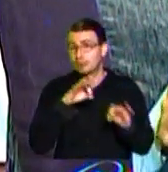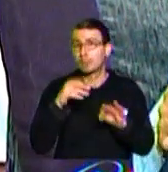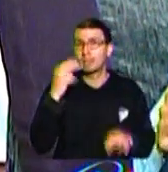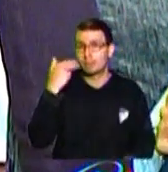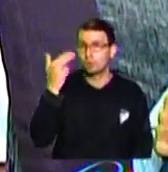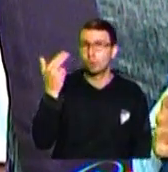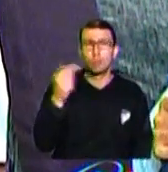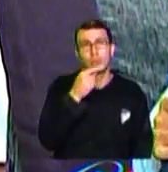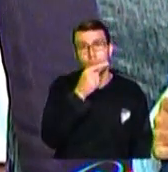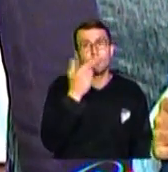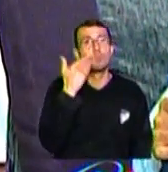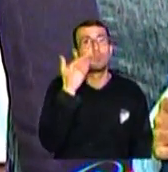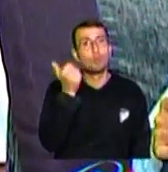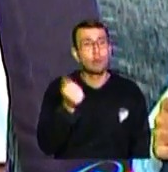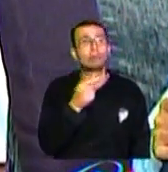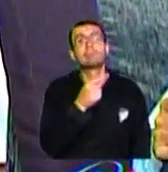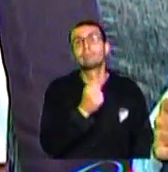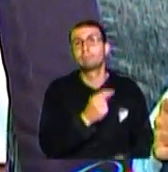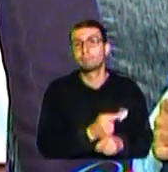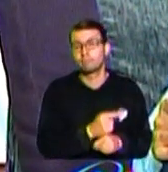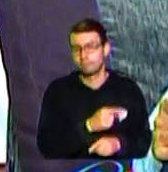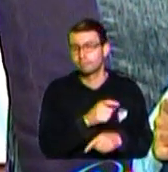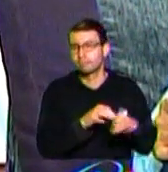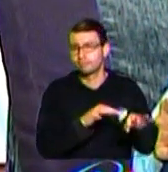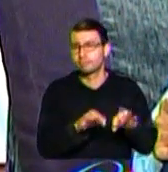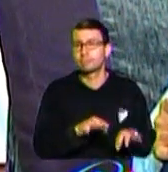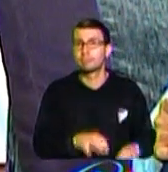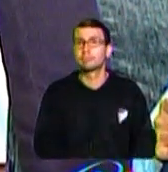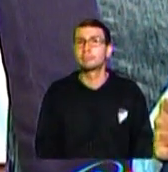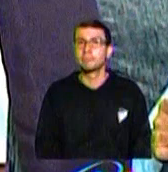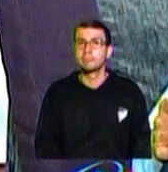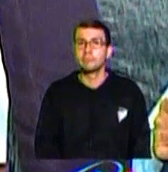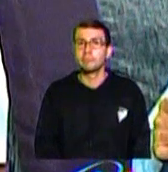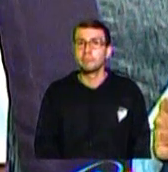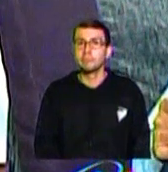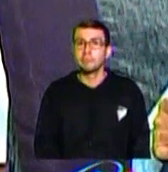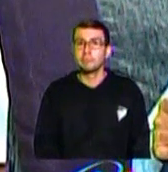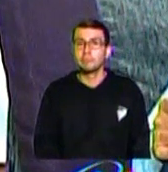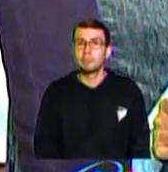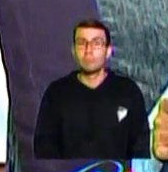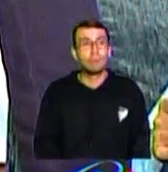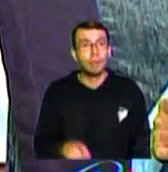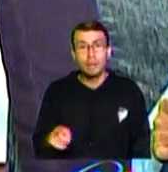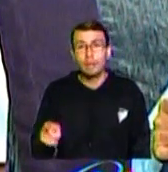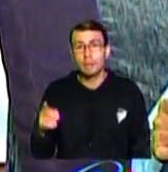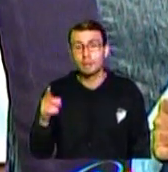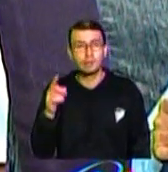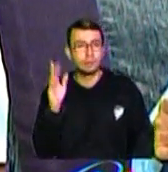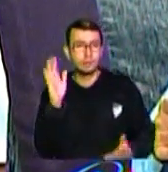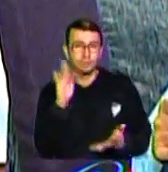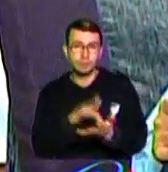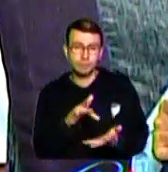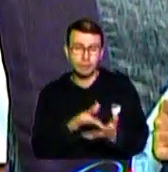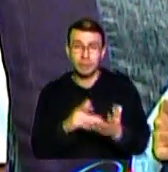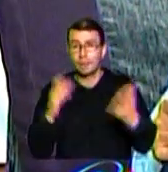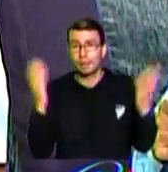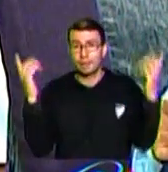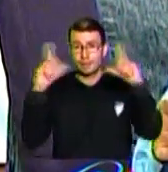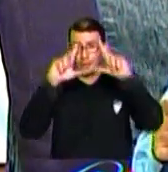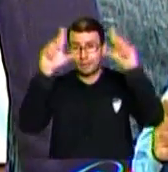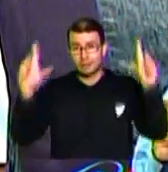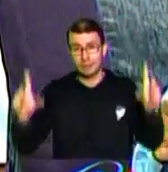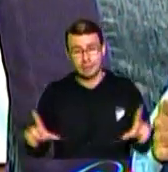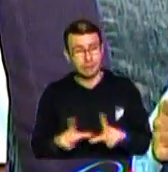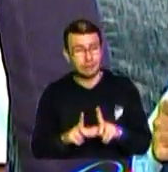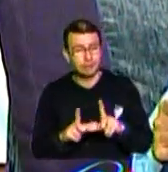que elaboraba el doctor Alejandro en esta paciente. Citología y videocolposcopia. Se